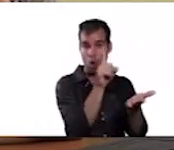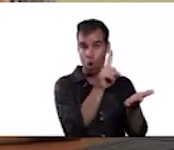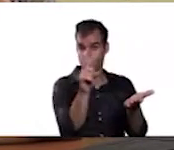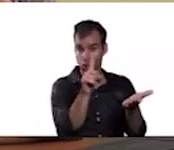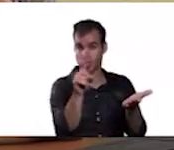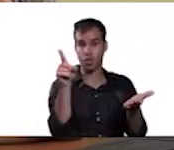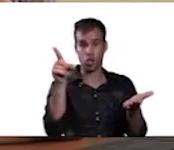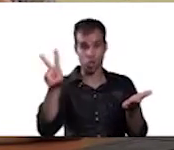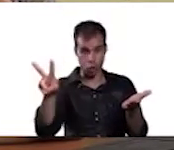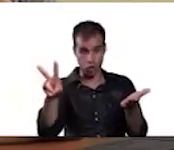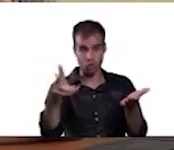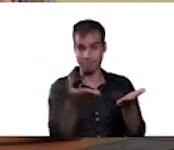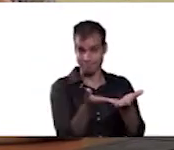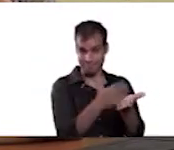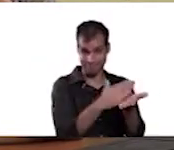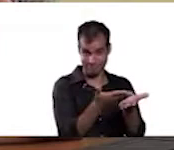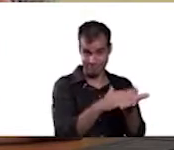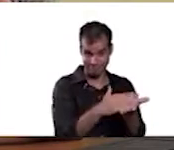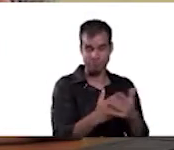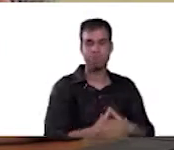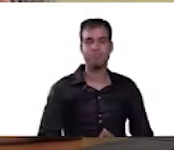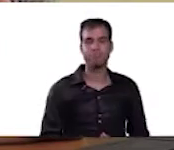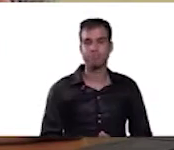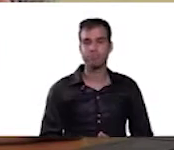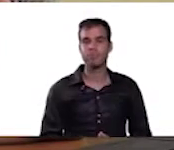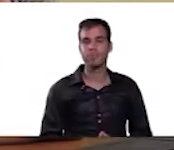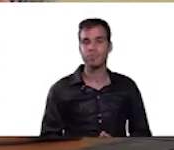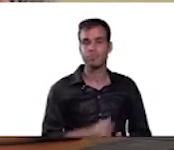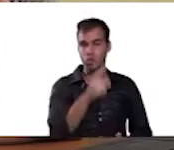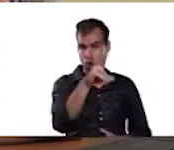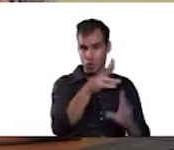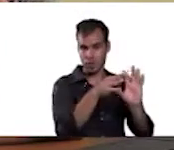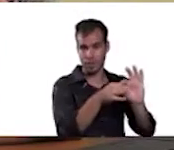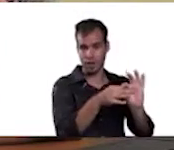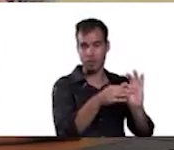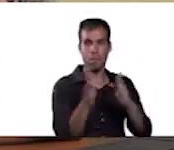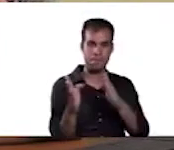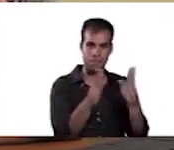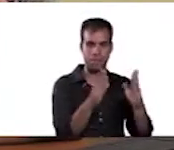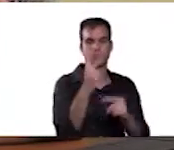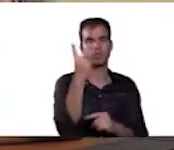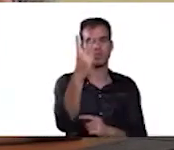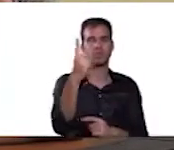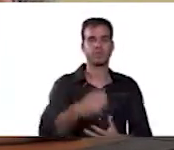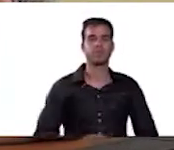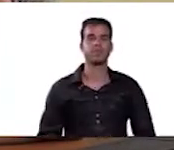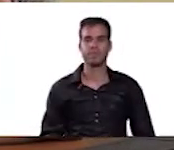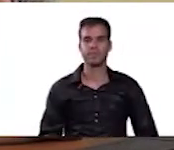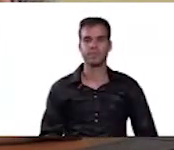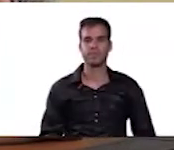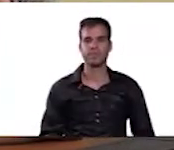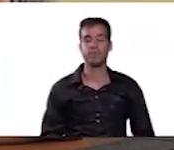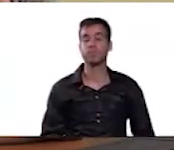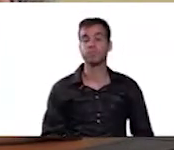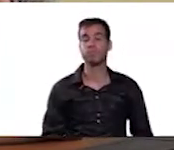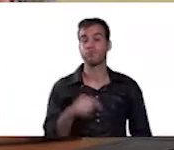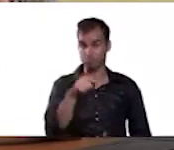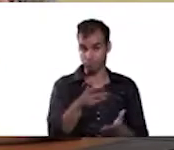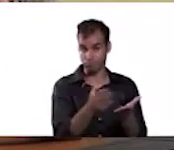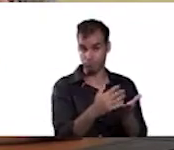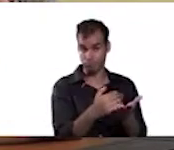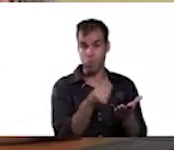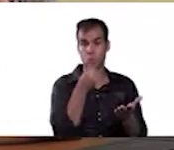y 12 del libro de texto de 12º grado, parte 2. Y en este libro